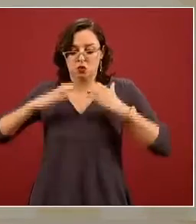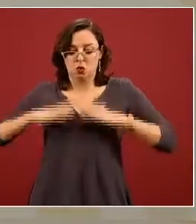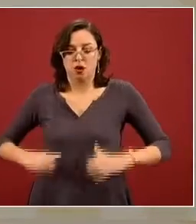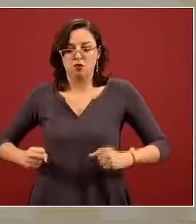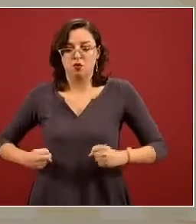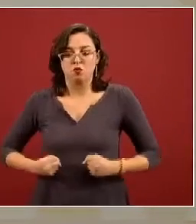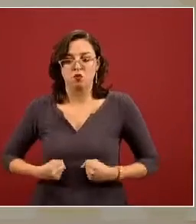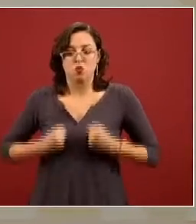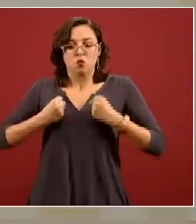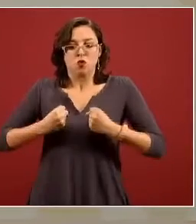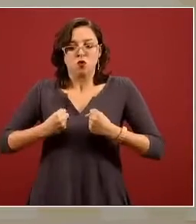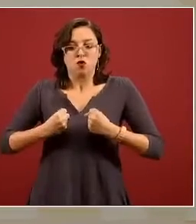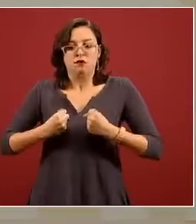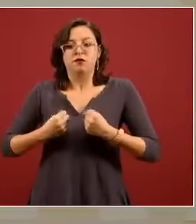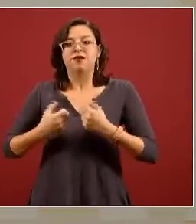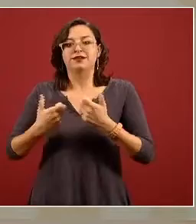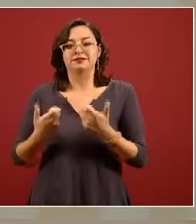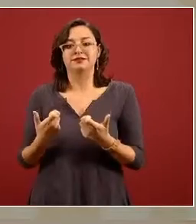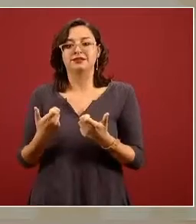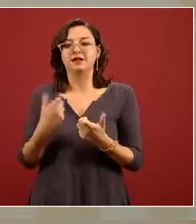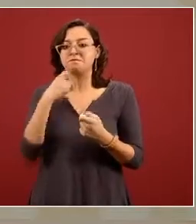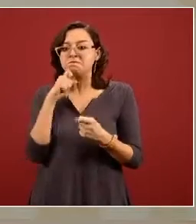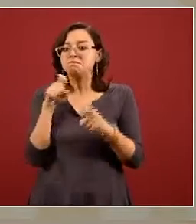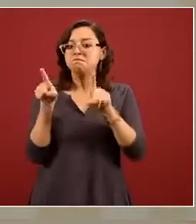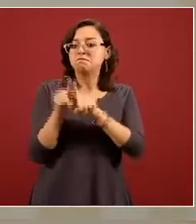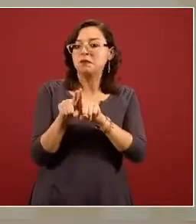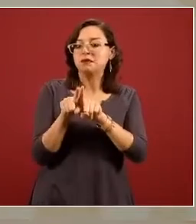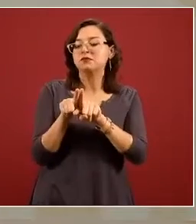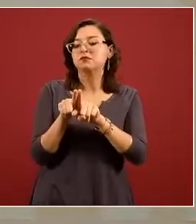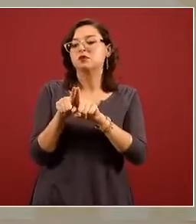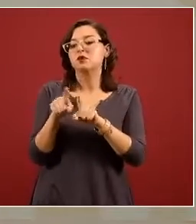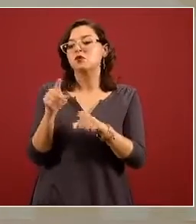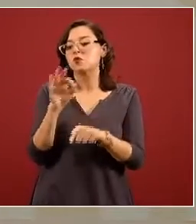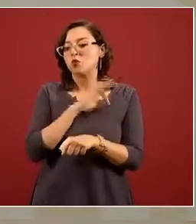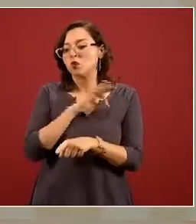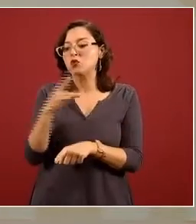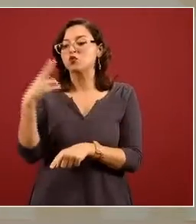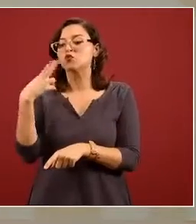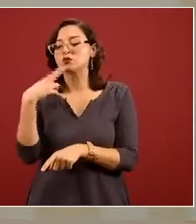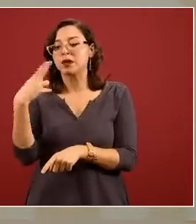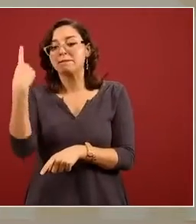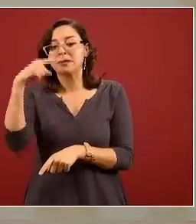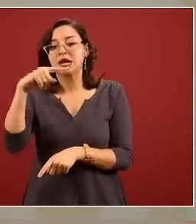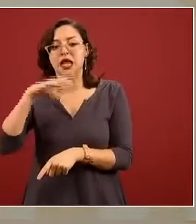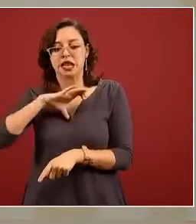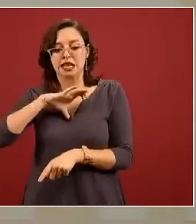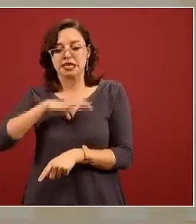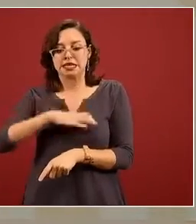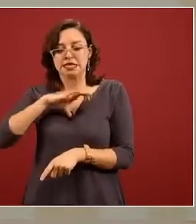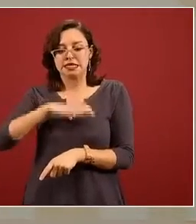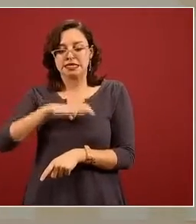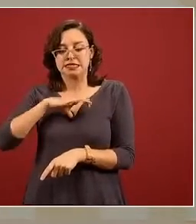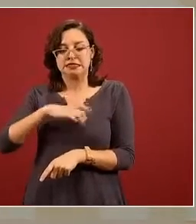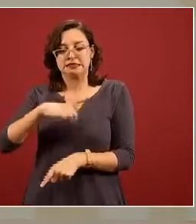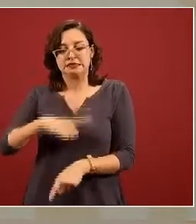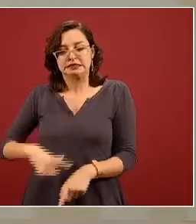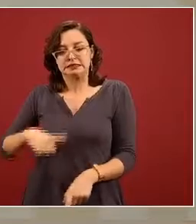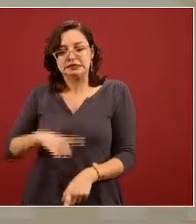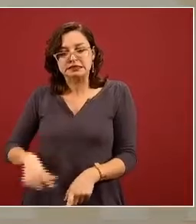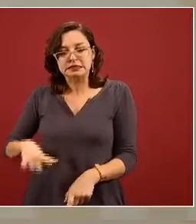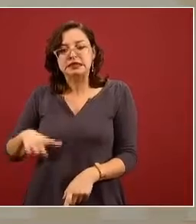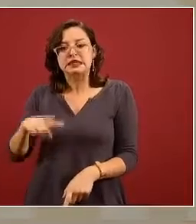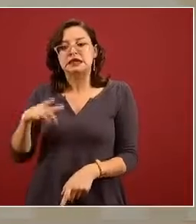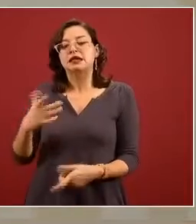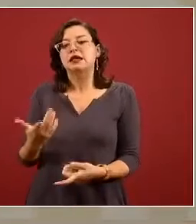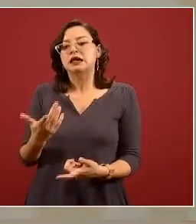por ejemplo, también en otro tipo de aplicaciones para el tratamiento del cáncer de vejiga. Entonces, de ahí ha